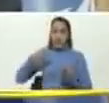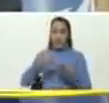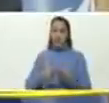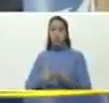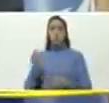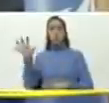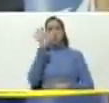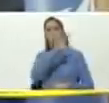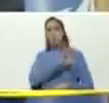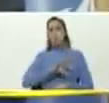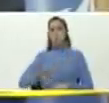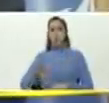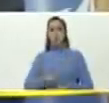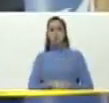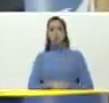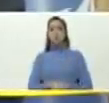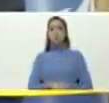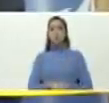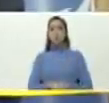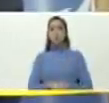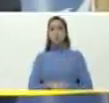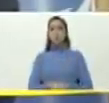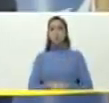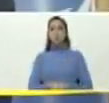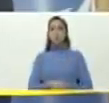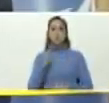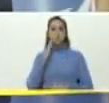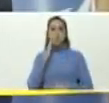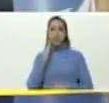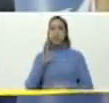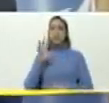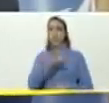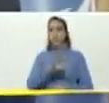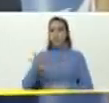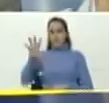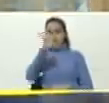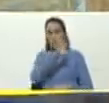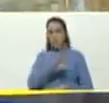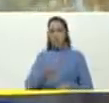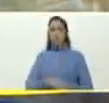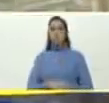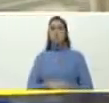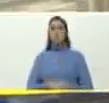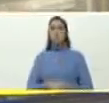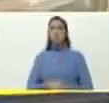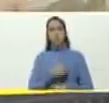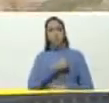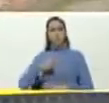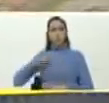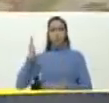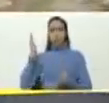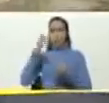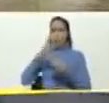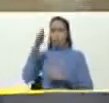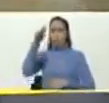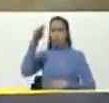republicanas y la madre de las repúblicas. Hacia allá queremos